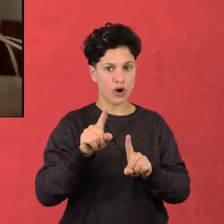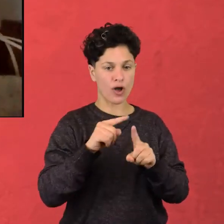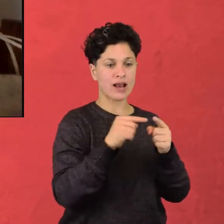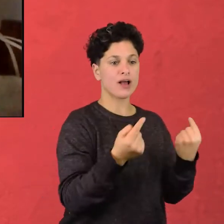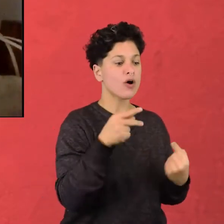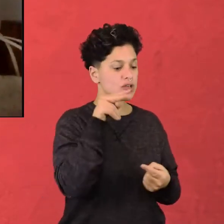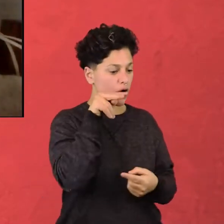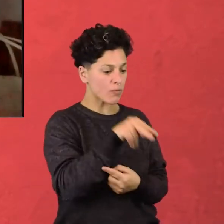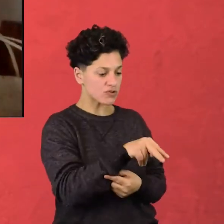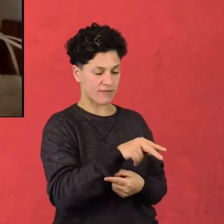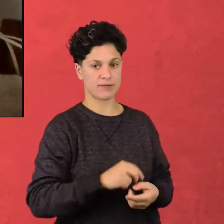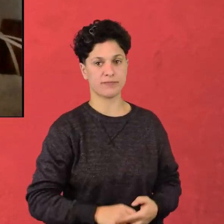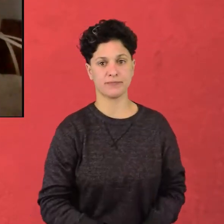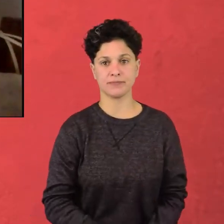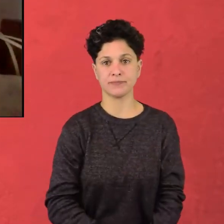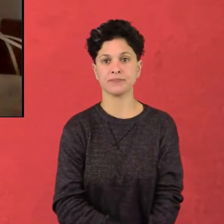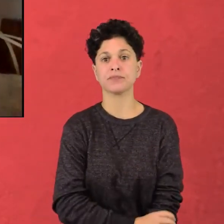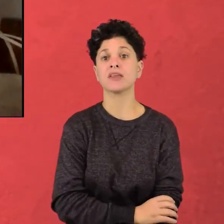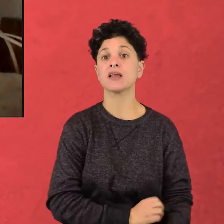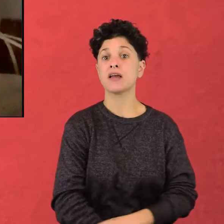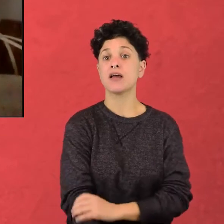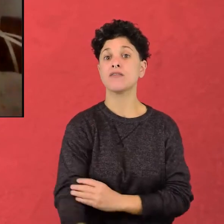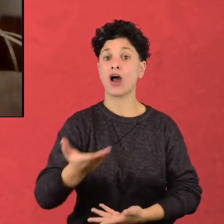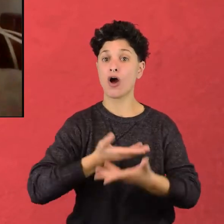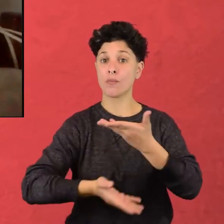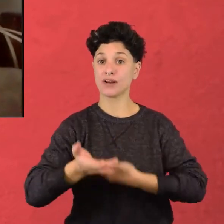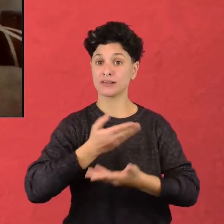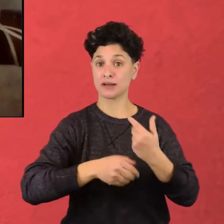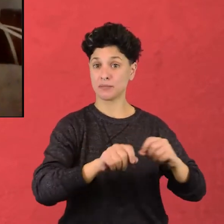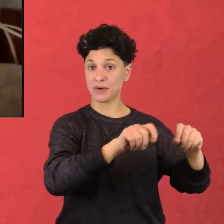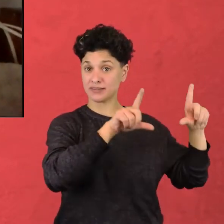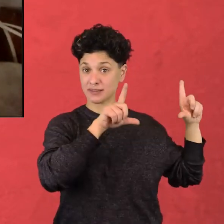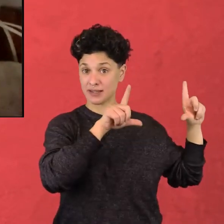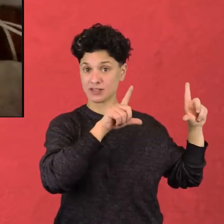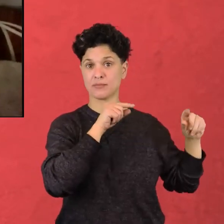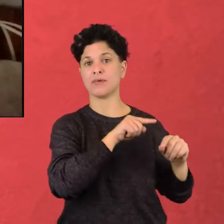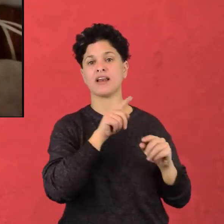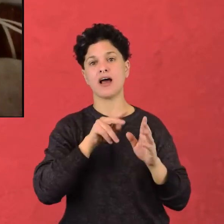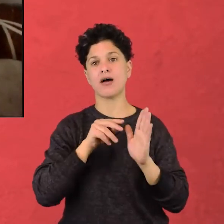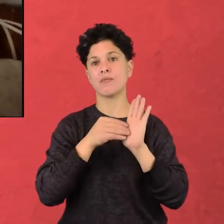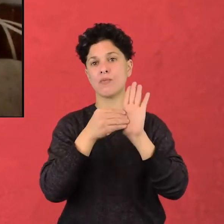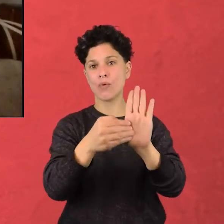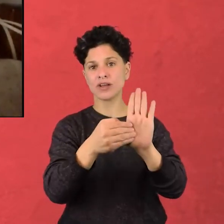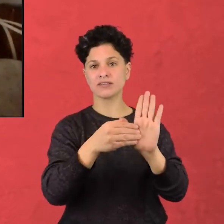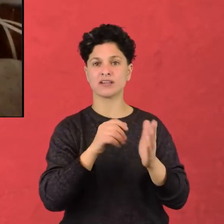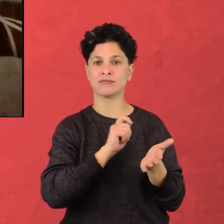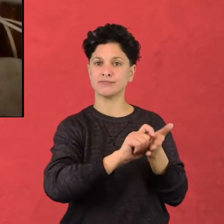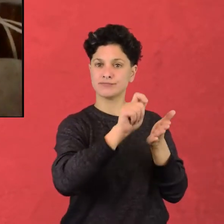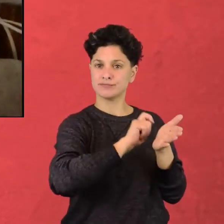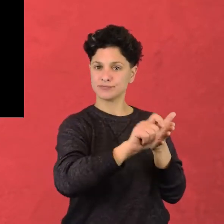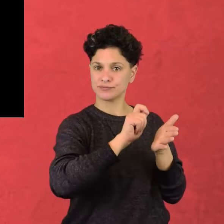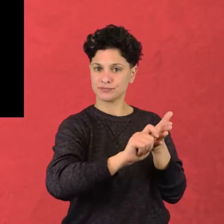que es lo que trabajamos en el video anterior. Voy a compartir pantalla para poder ir haciendo algunas